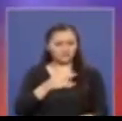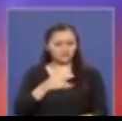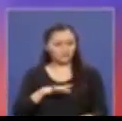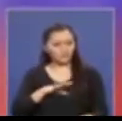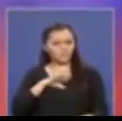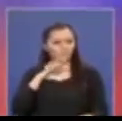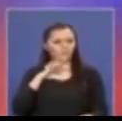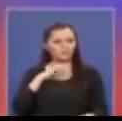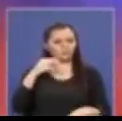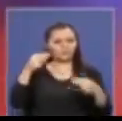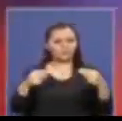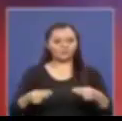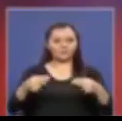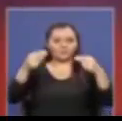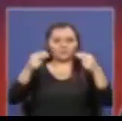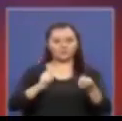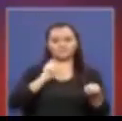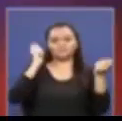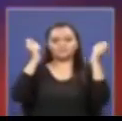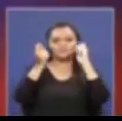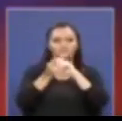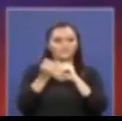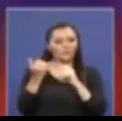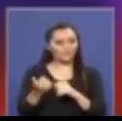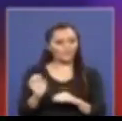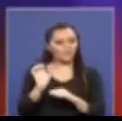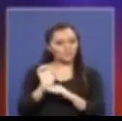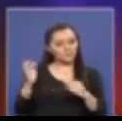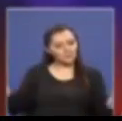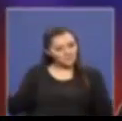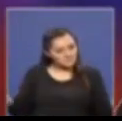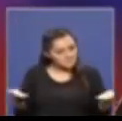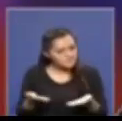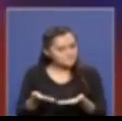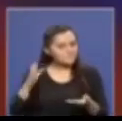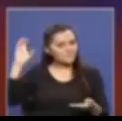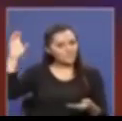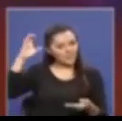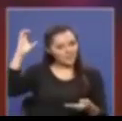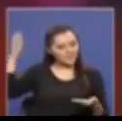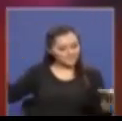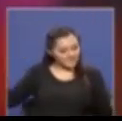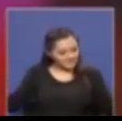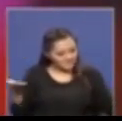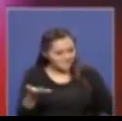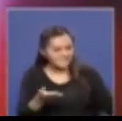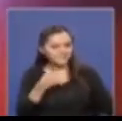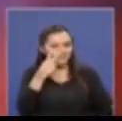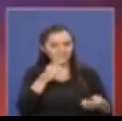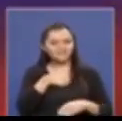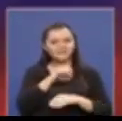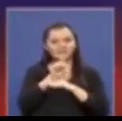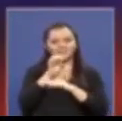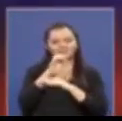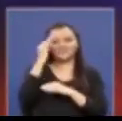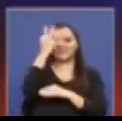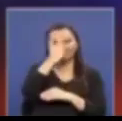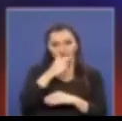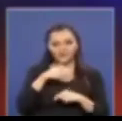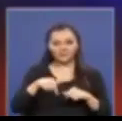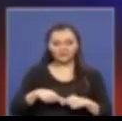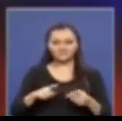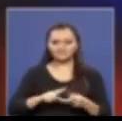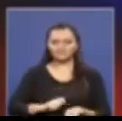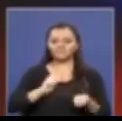gente en la frontera de ver cómo ha cambiado su país y cómo pueden recibir a nuestros hermanos colombianos, a los visitantes que entran por el norte de la